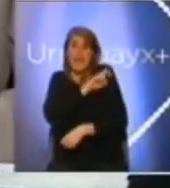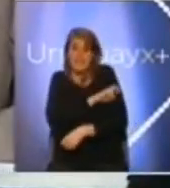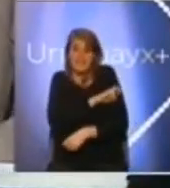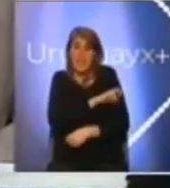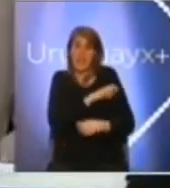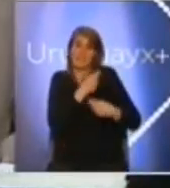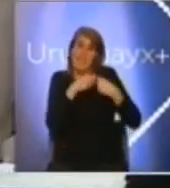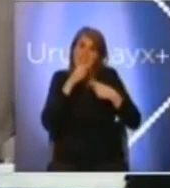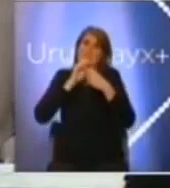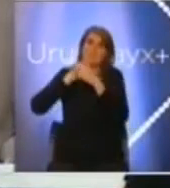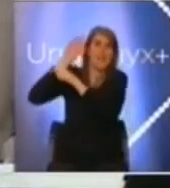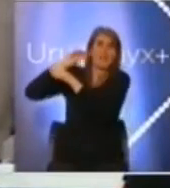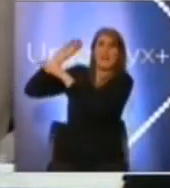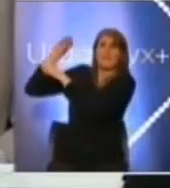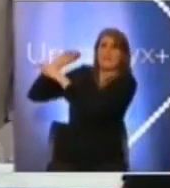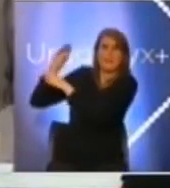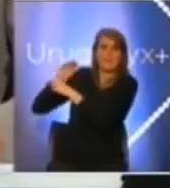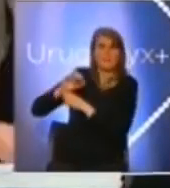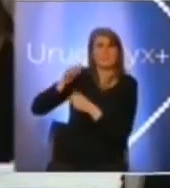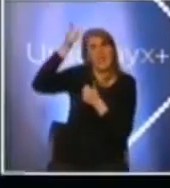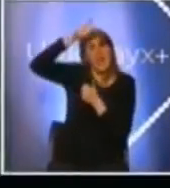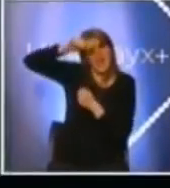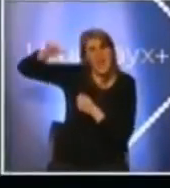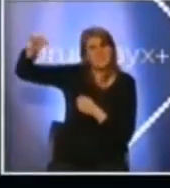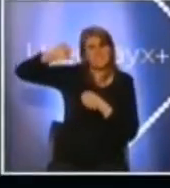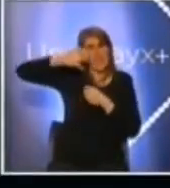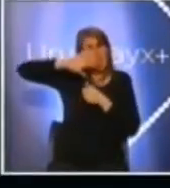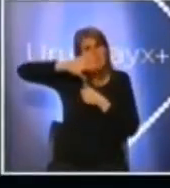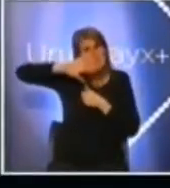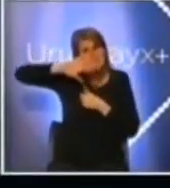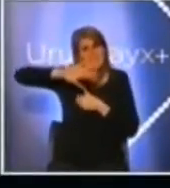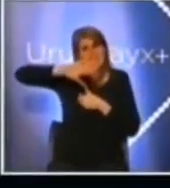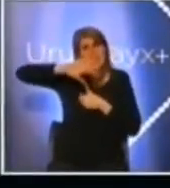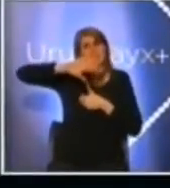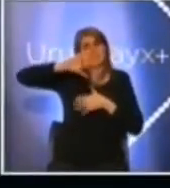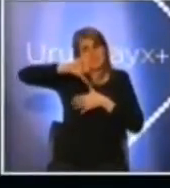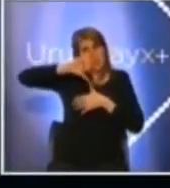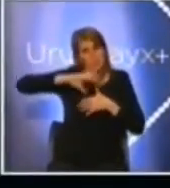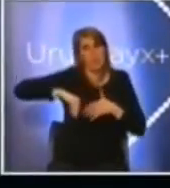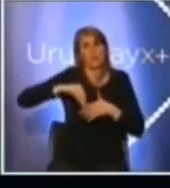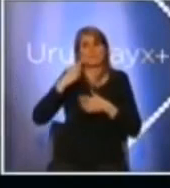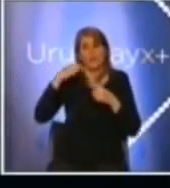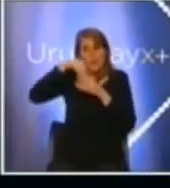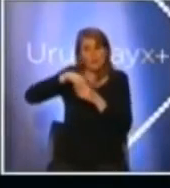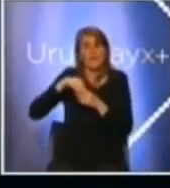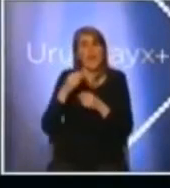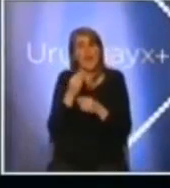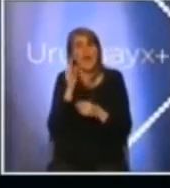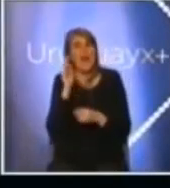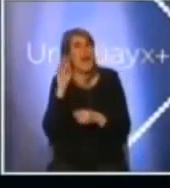sus exportaciones a América Latina y Asia, y los contenidos audiovisuales crecieron un